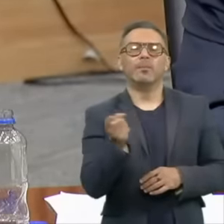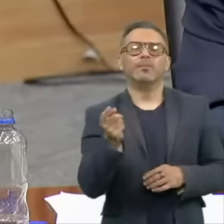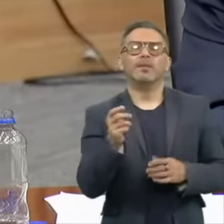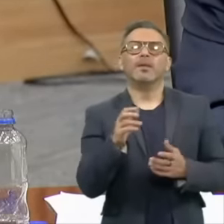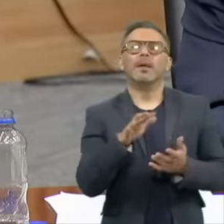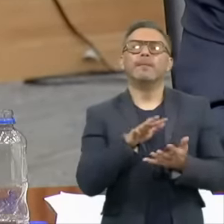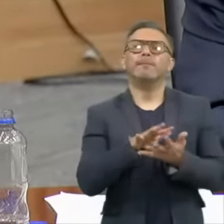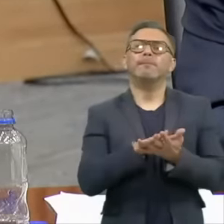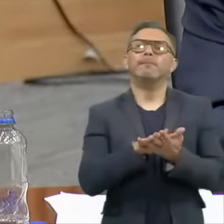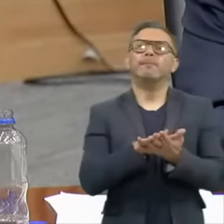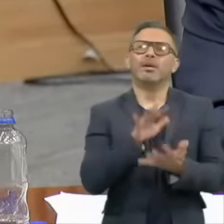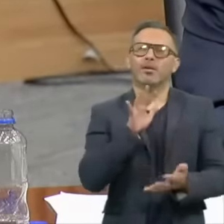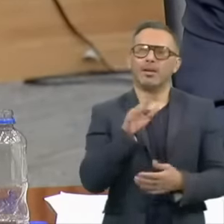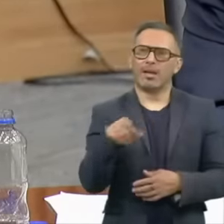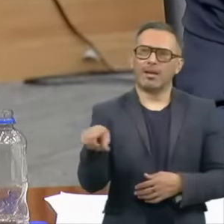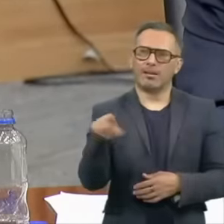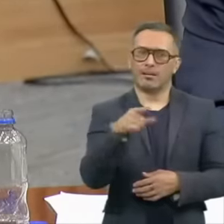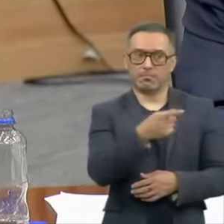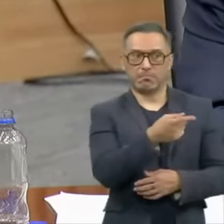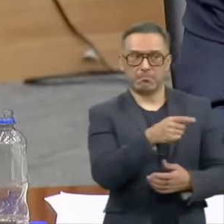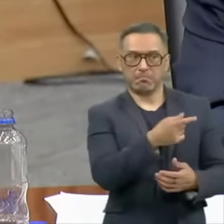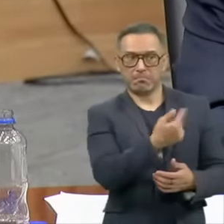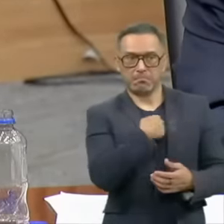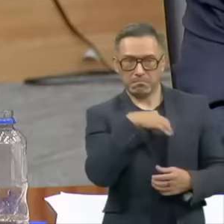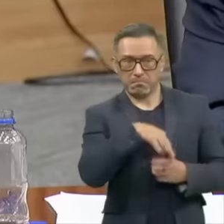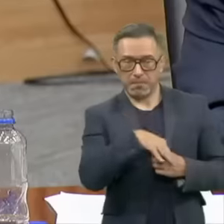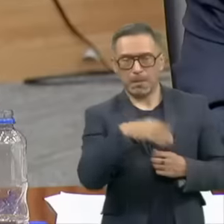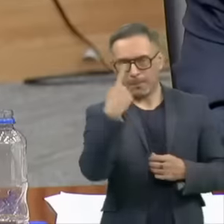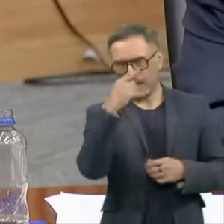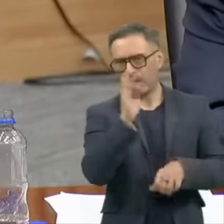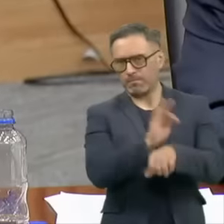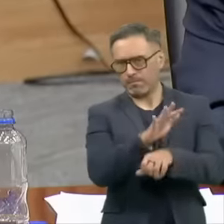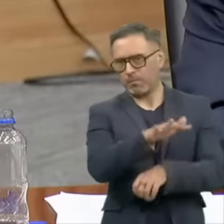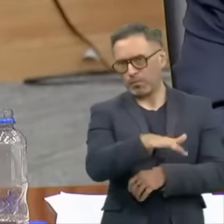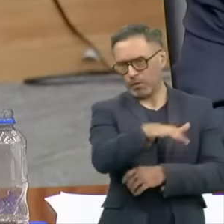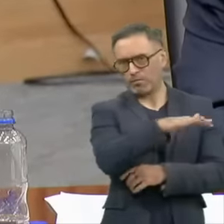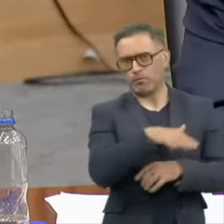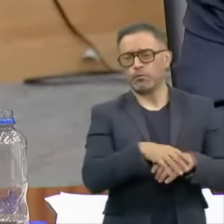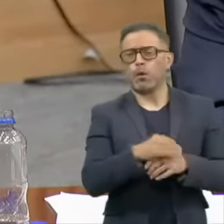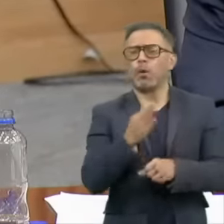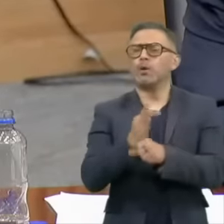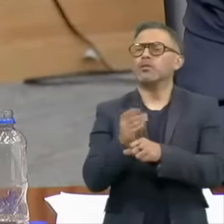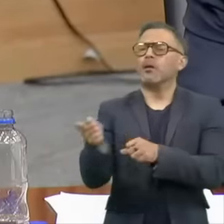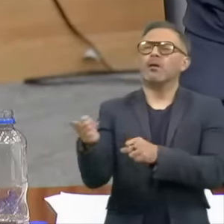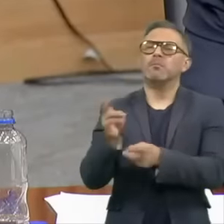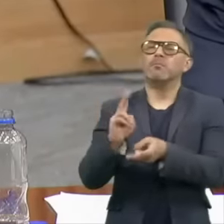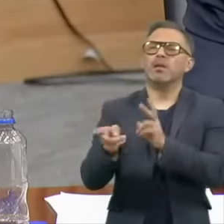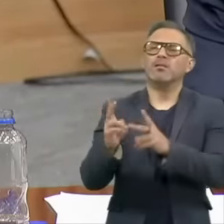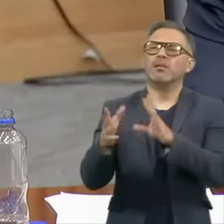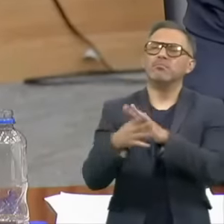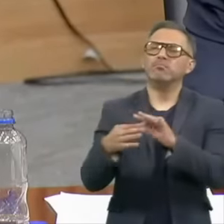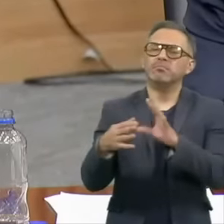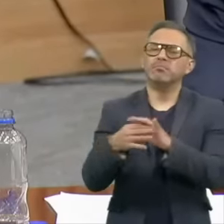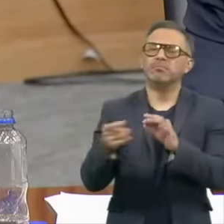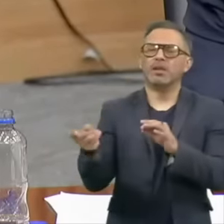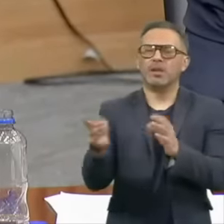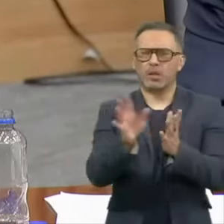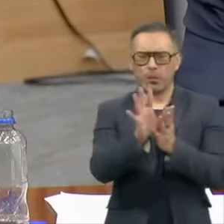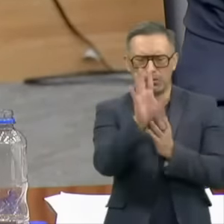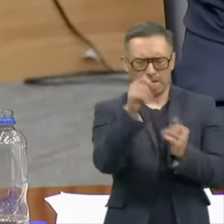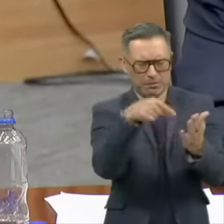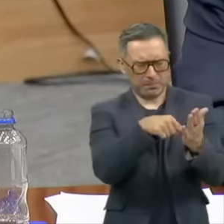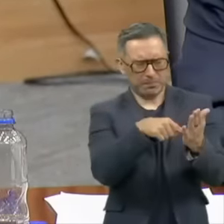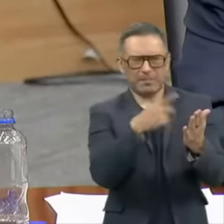dieron en beneficio del pueblo. Pero no puede venir aquí a hablarse de lo que no prevé la